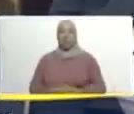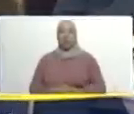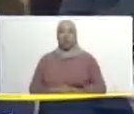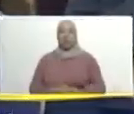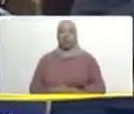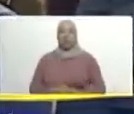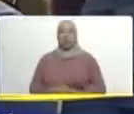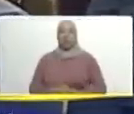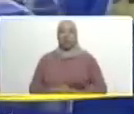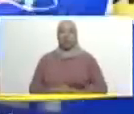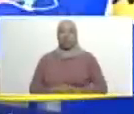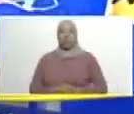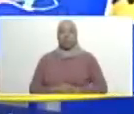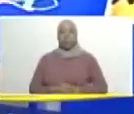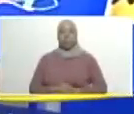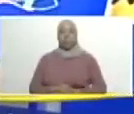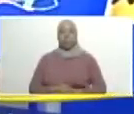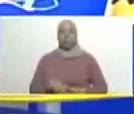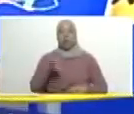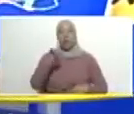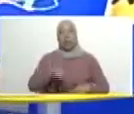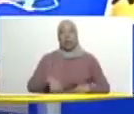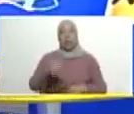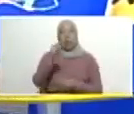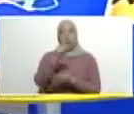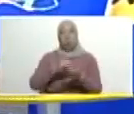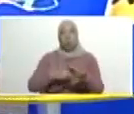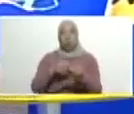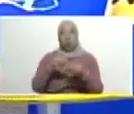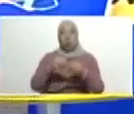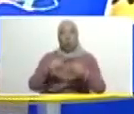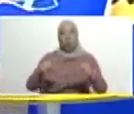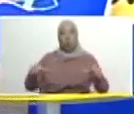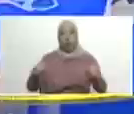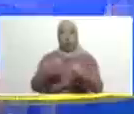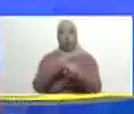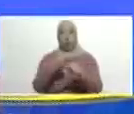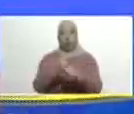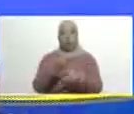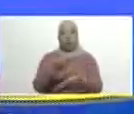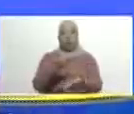Firmamos un acuerdo de agricultura y cooperación alimentaria.